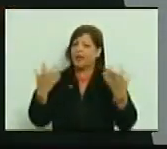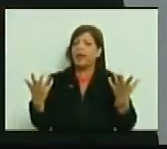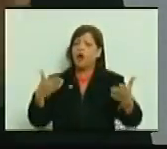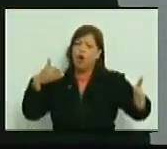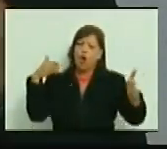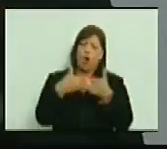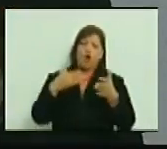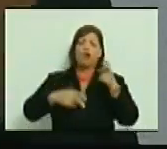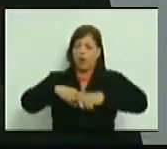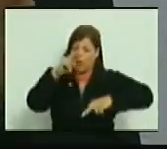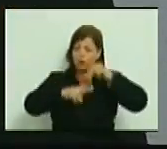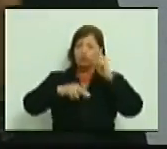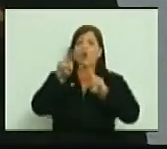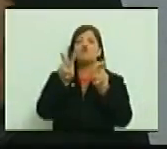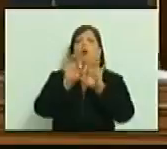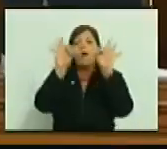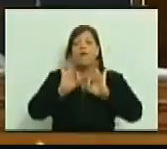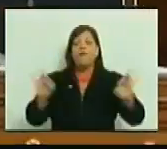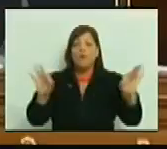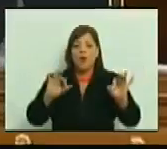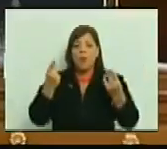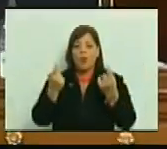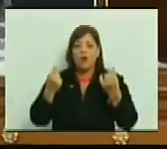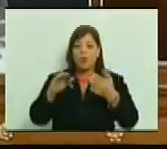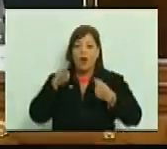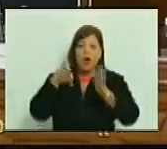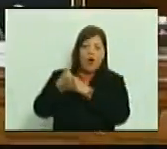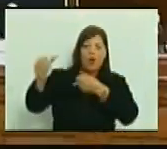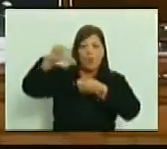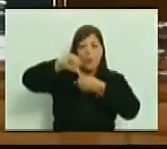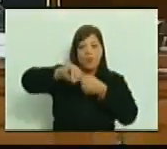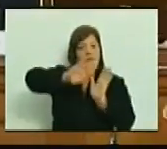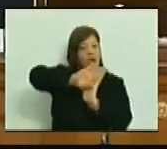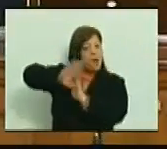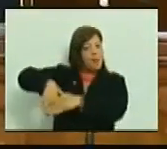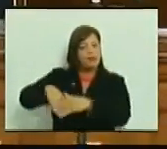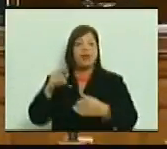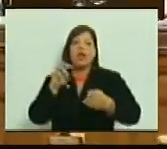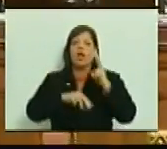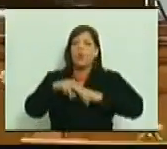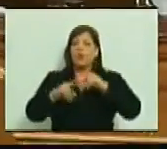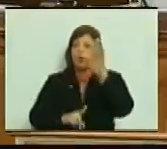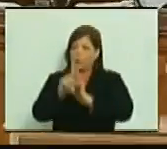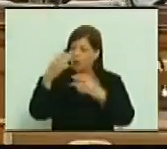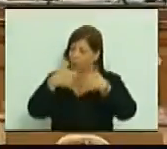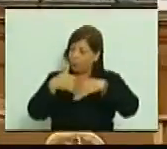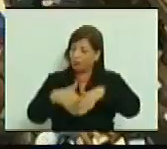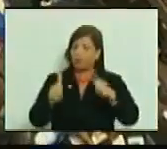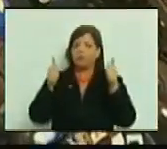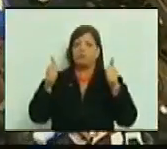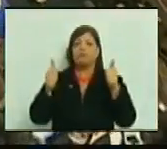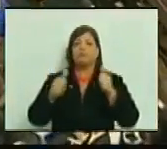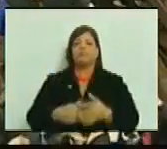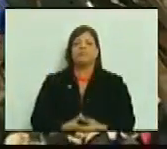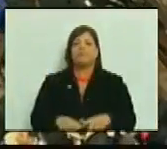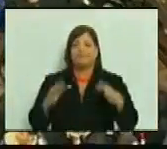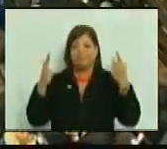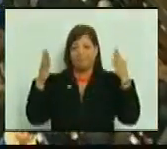lucha por la construcción de un nuevo modelo económico post-rentista, post-petrolero, modelo económico productivo.